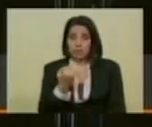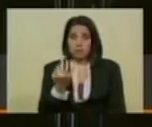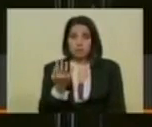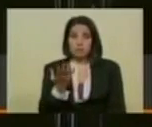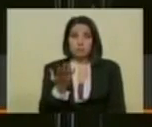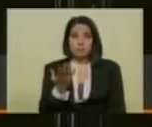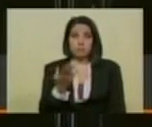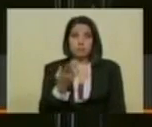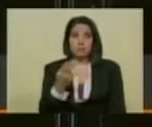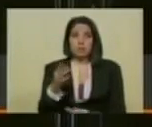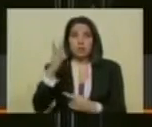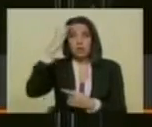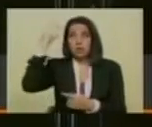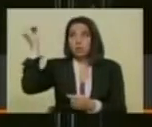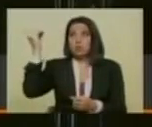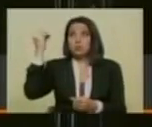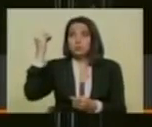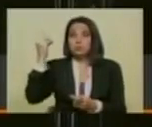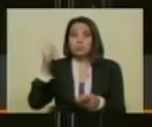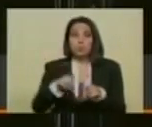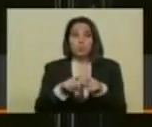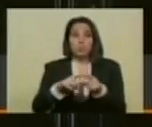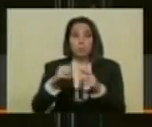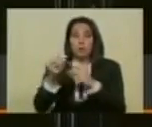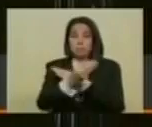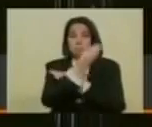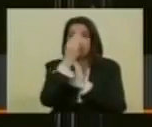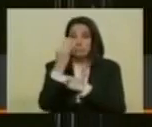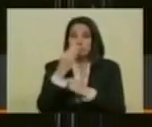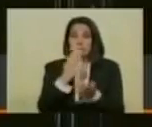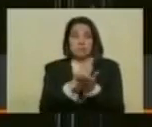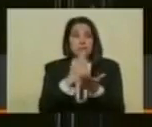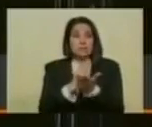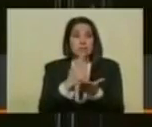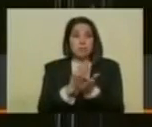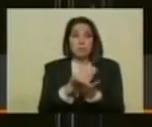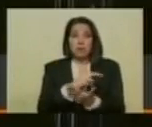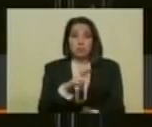Él es el gran protector nuestro. No lo duden nunca.